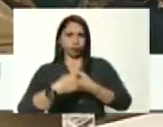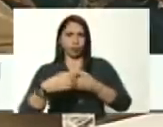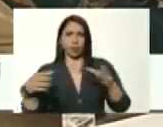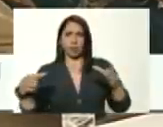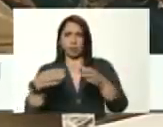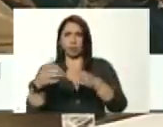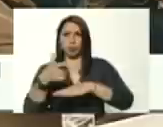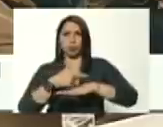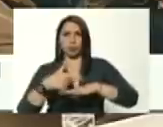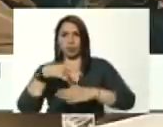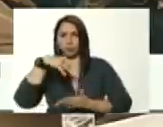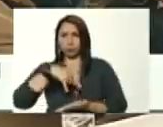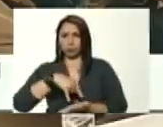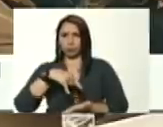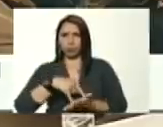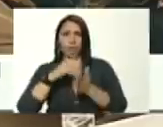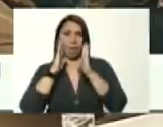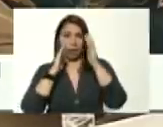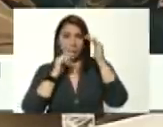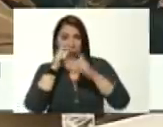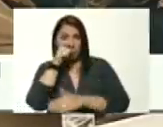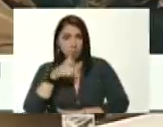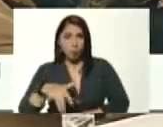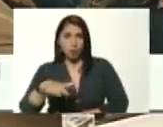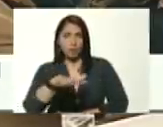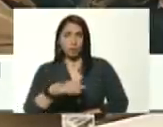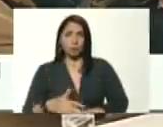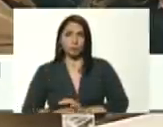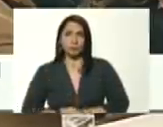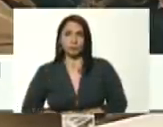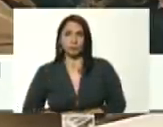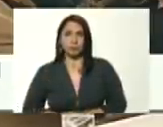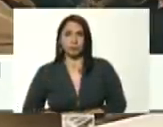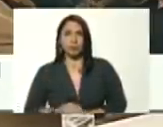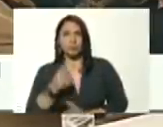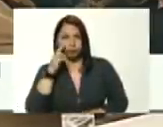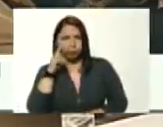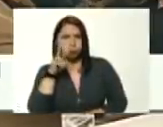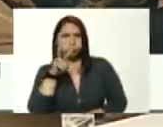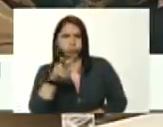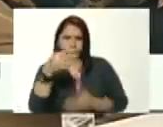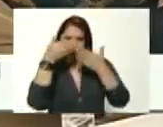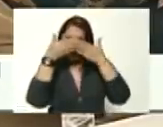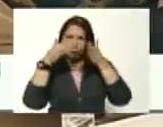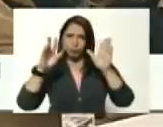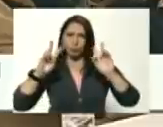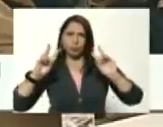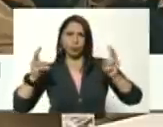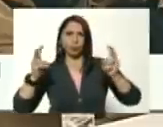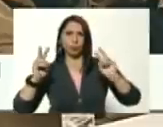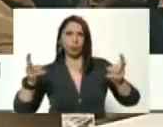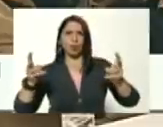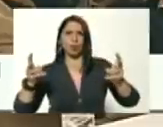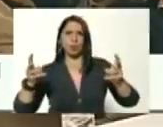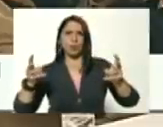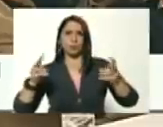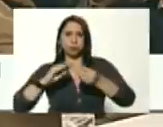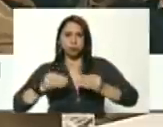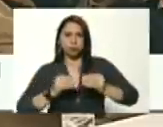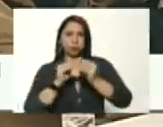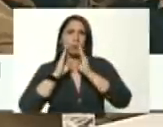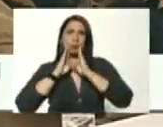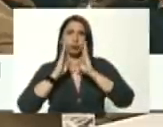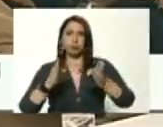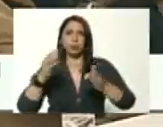gobierno que atiende al pueblo que inspeccionar yo en el tema de la remodelación de las autopistas los alumbrados